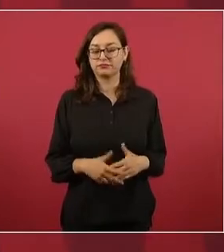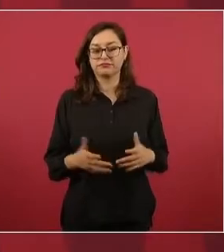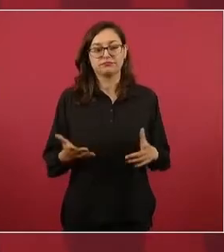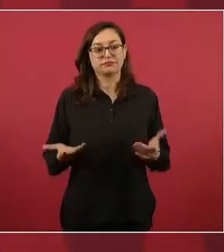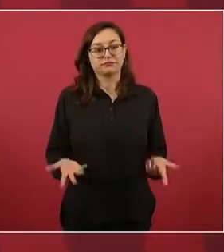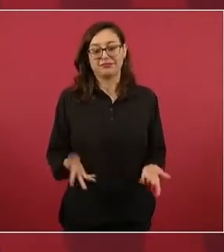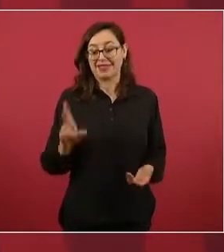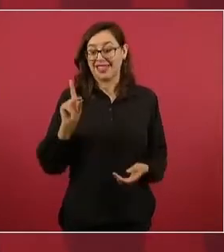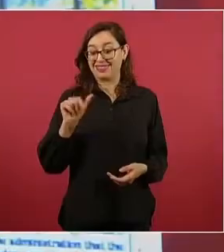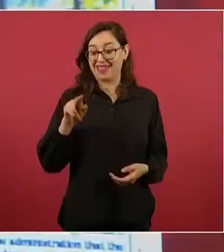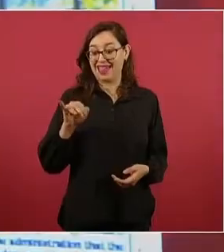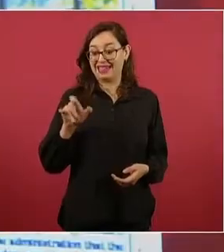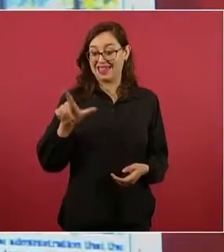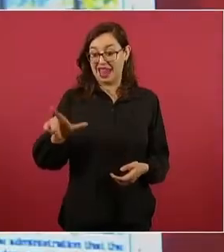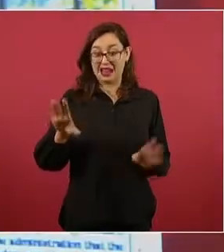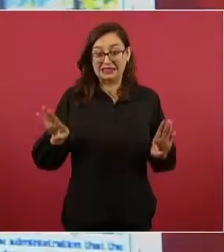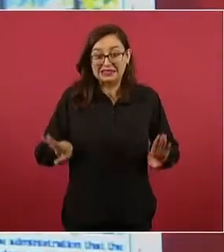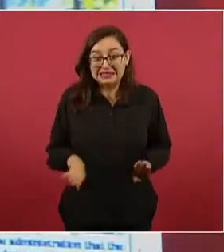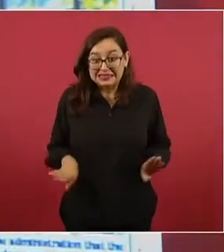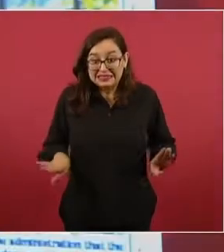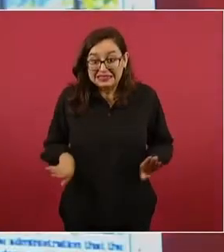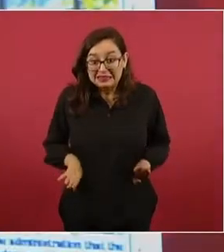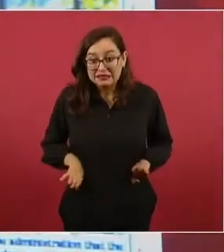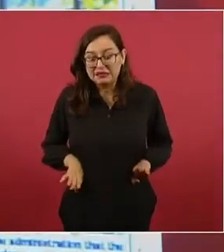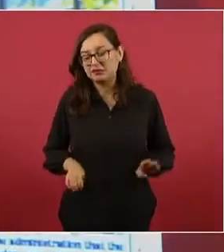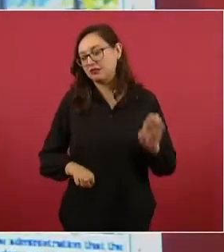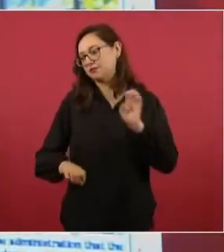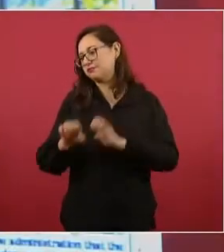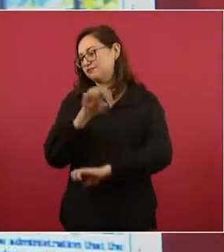embajador, diría, el mejor